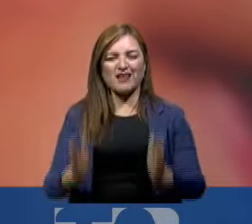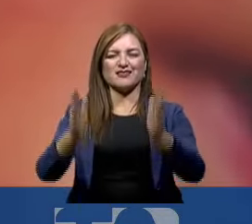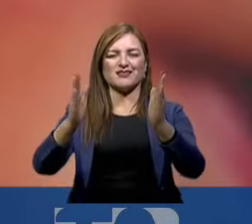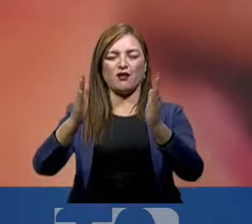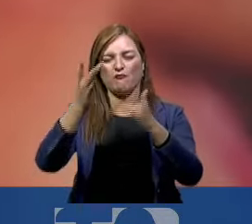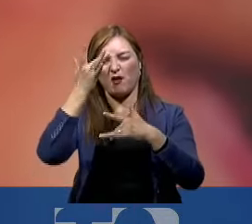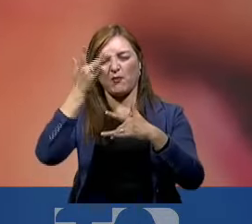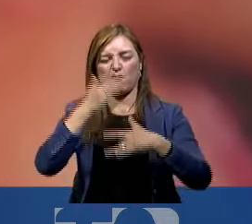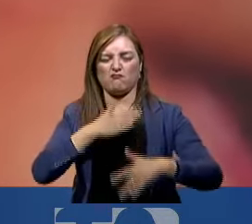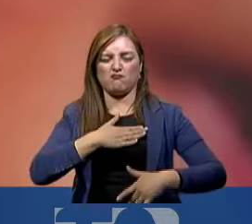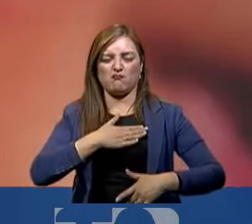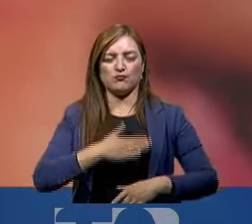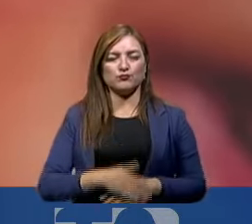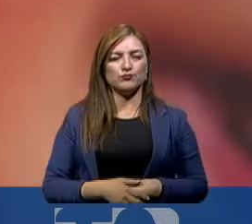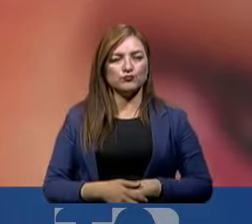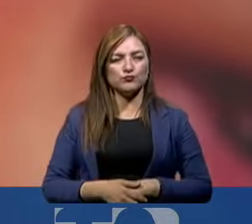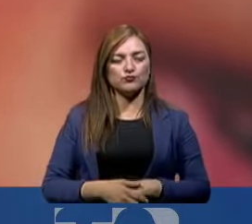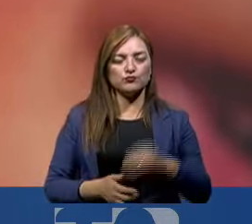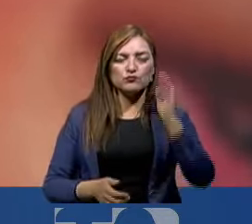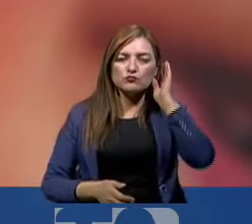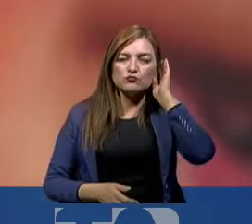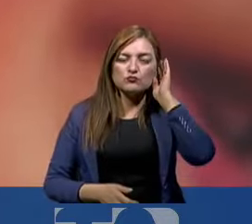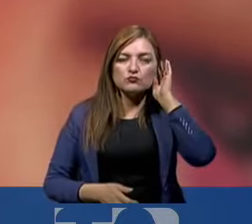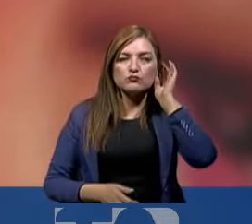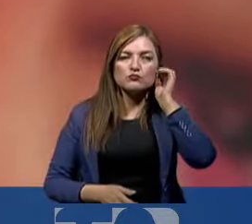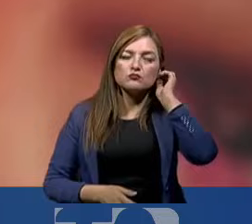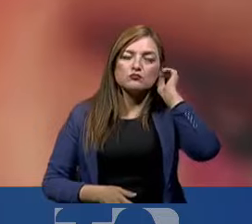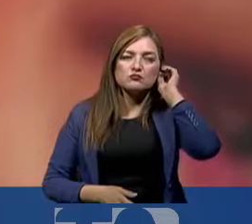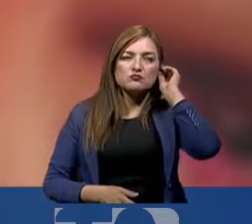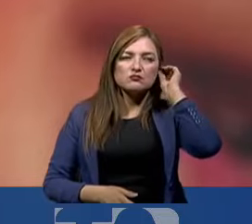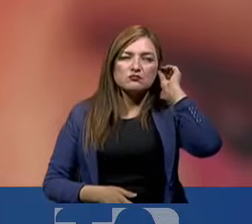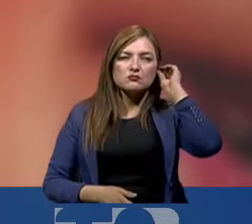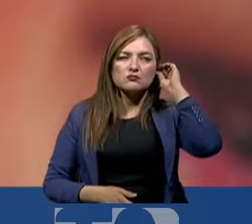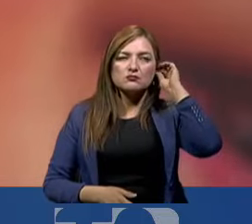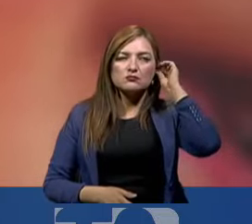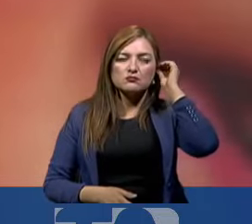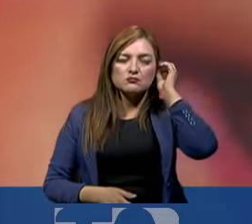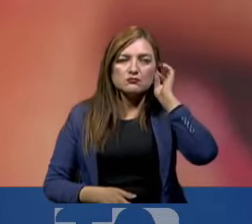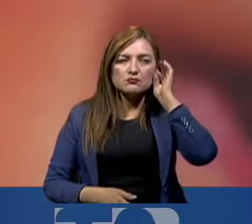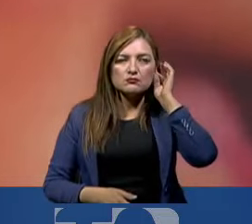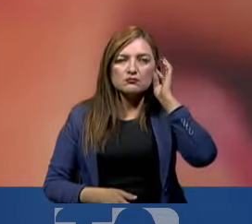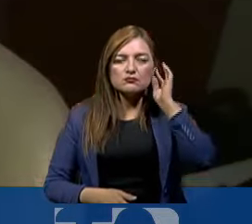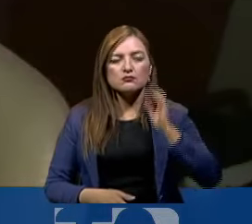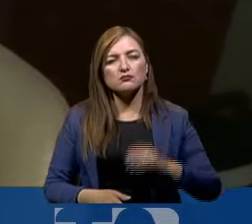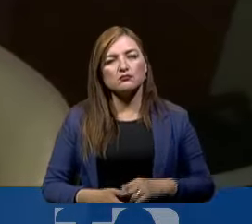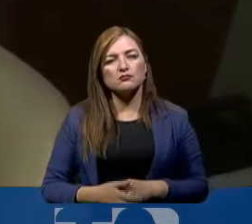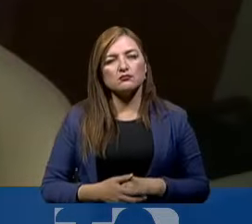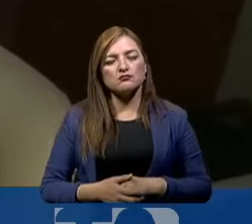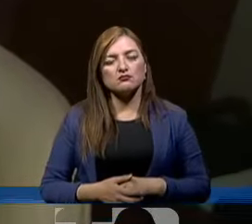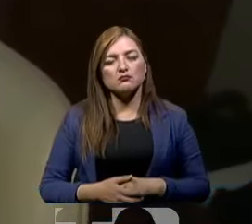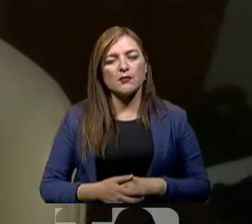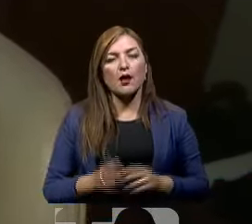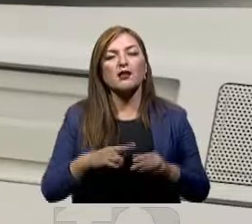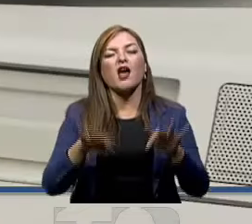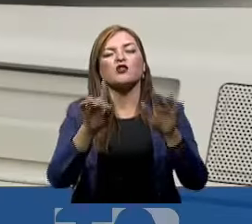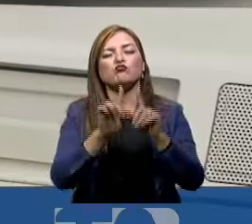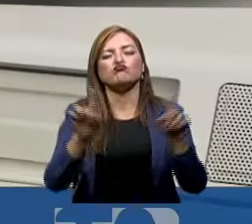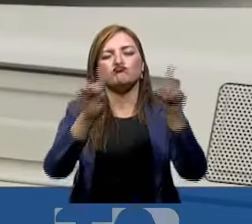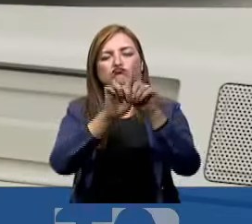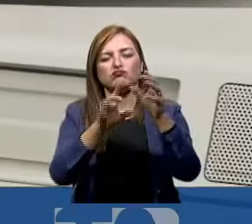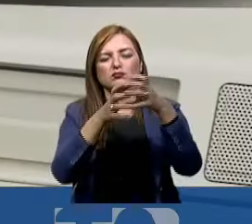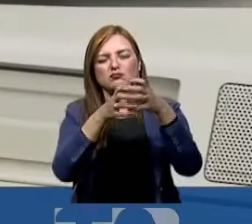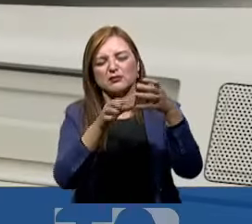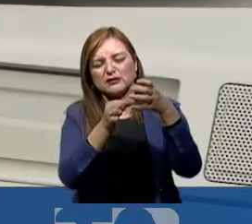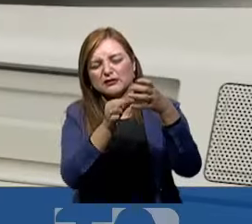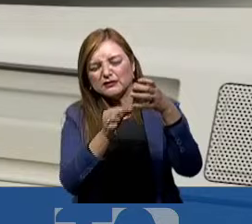forma el corazón. Alguna alteración en esa formación hace que se produzcan defectos congénitos. Las cifras en Ecuador son alarmantes